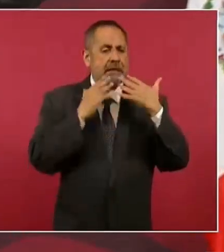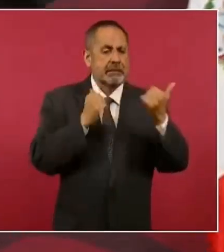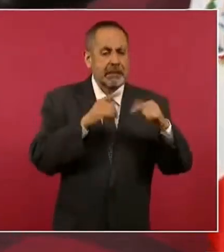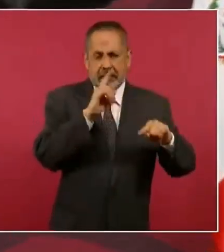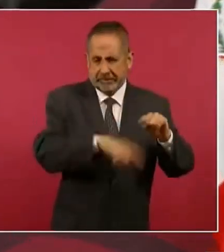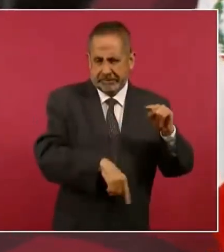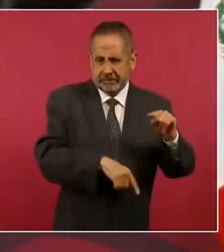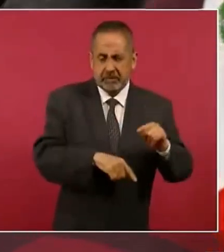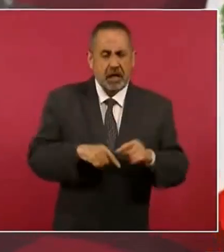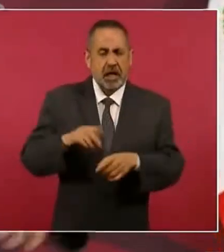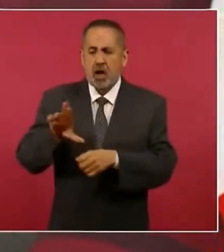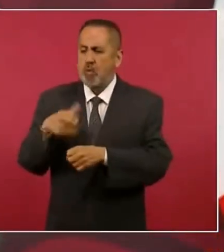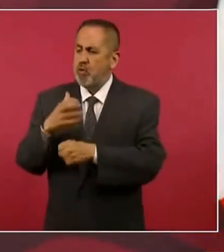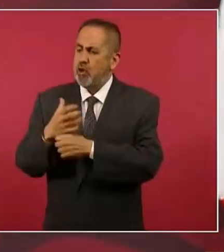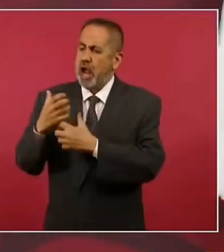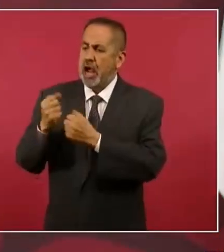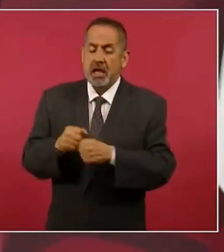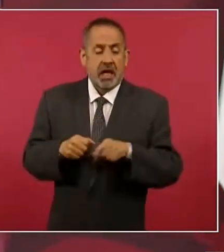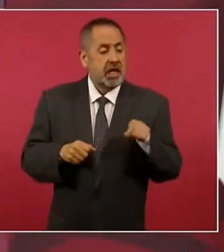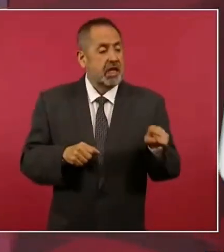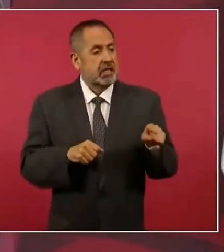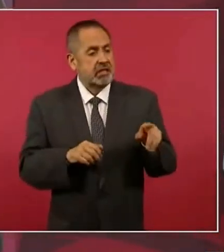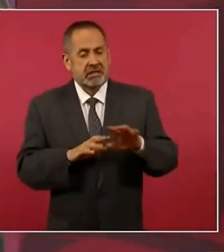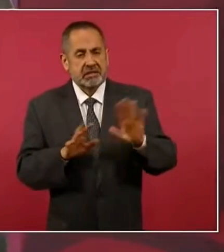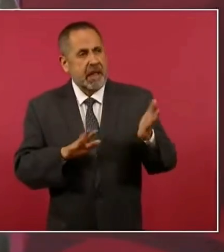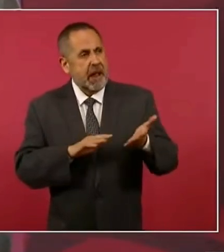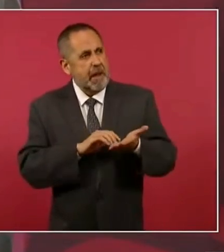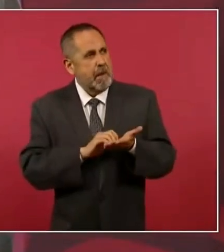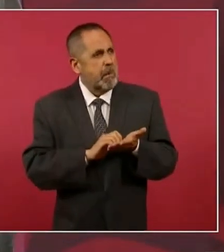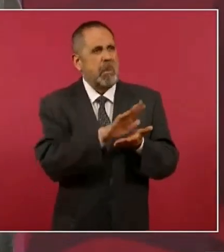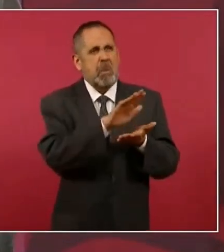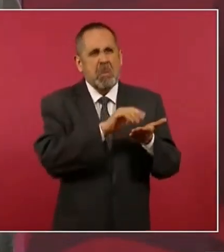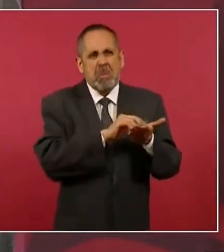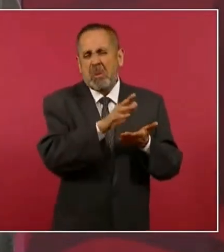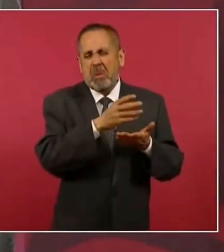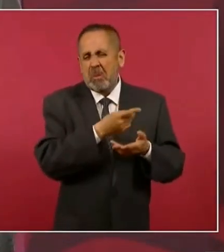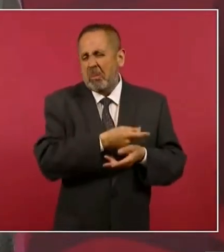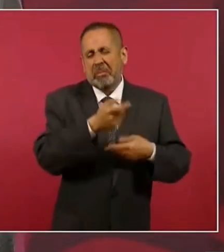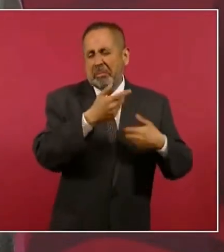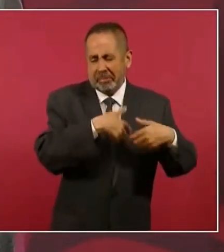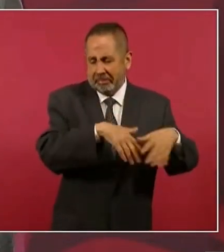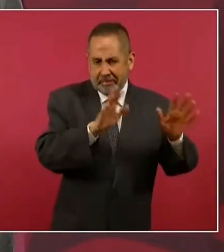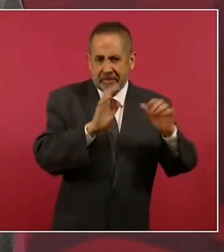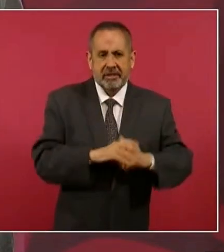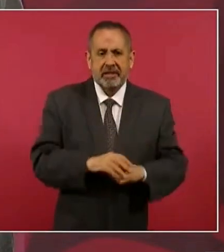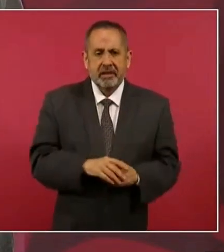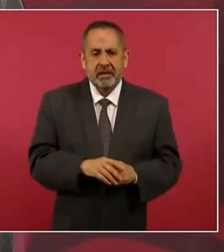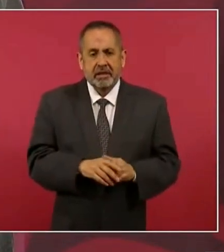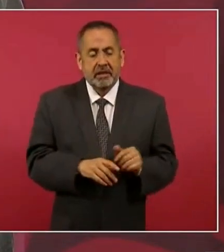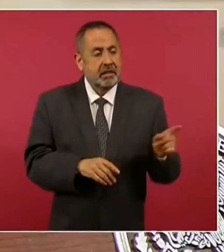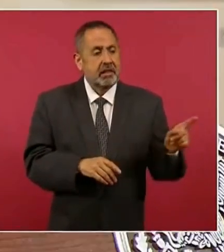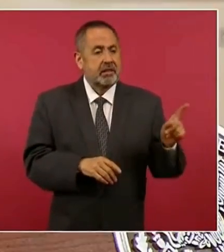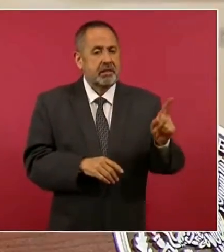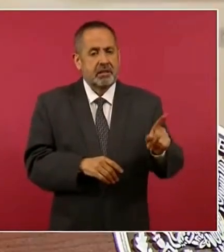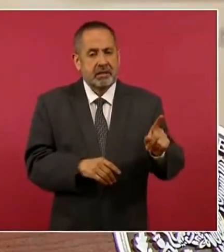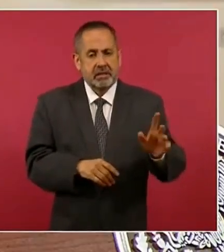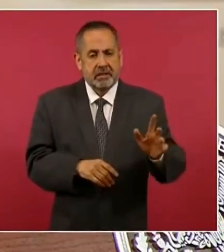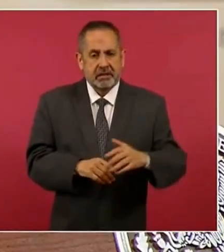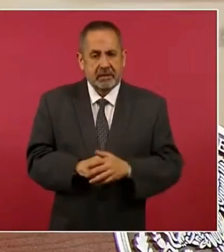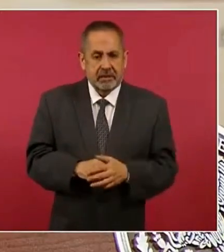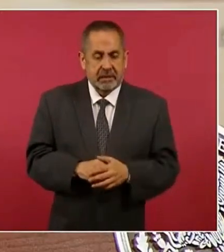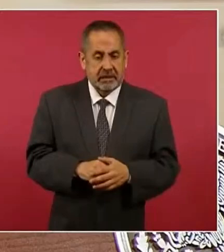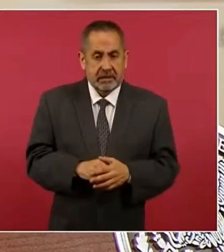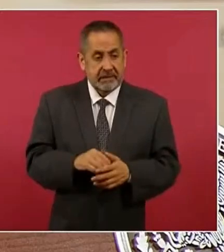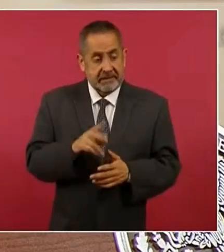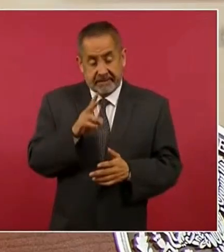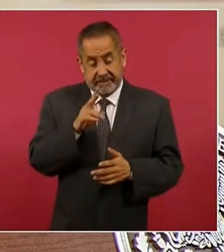después de que se había expulsado a los extranjeros, incluso que se llevó a cabo esa decisión